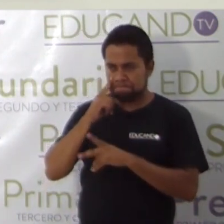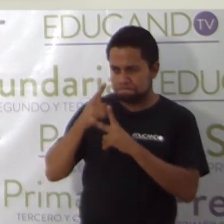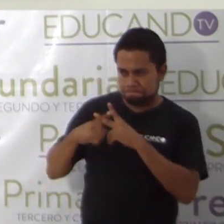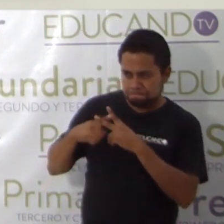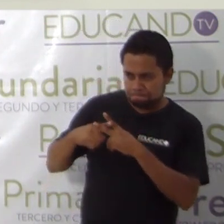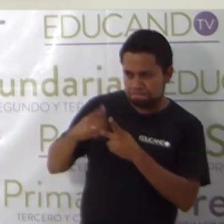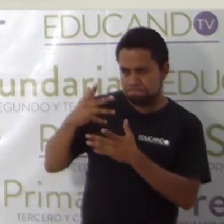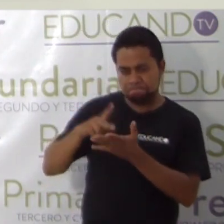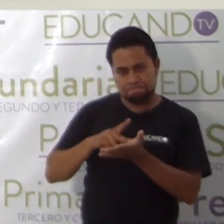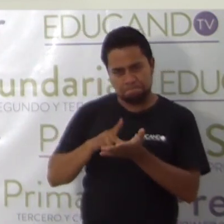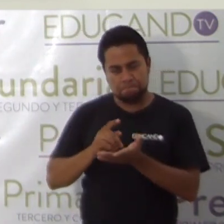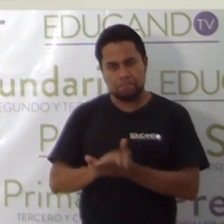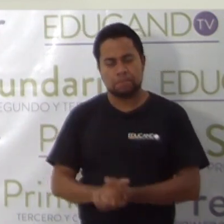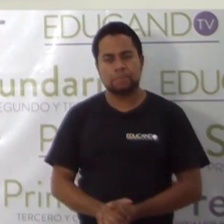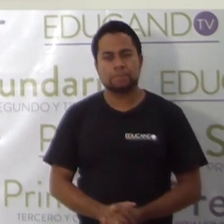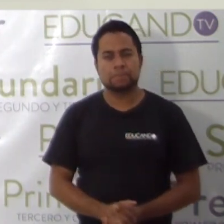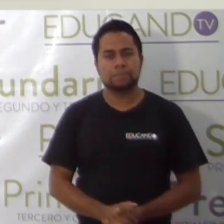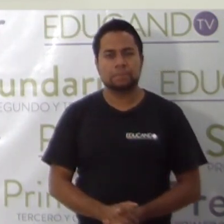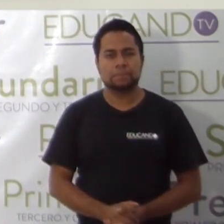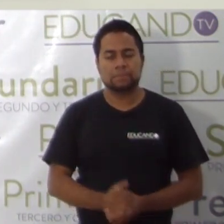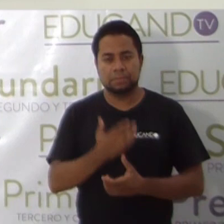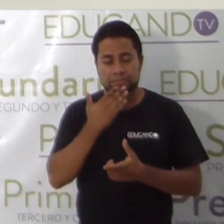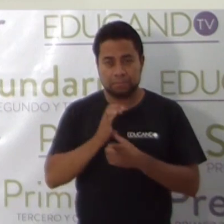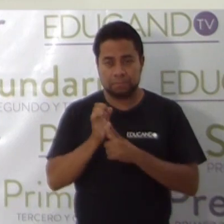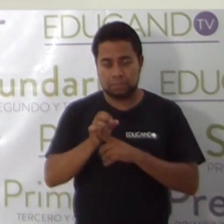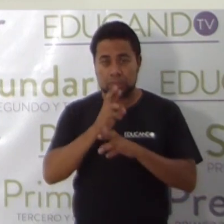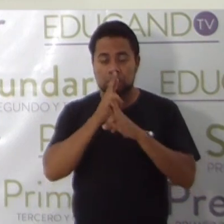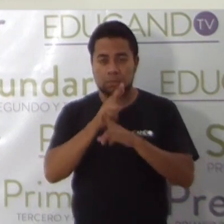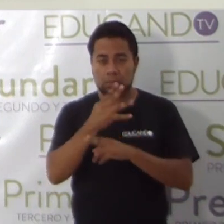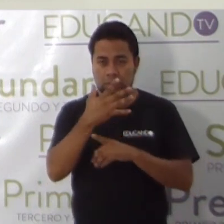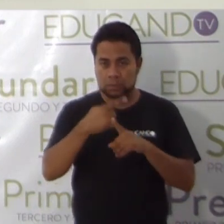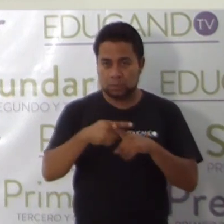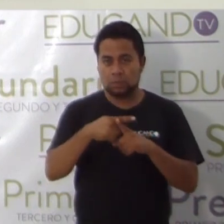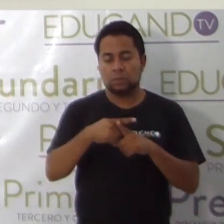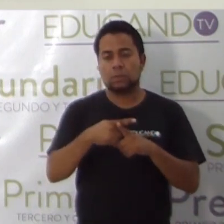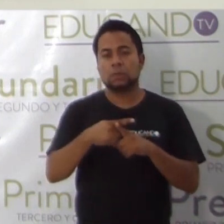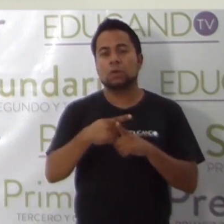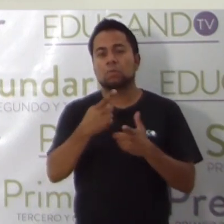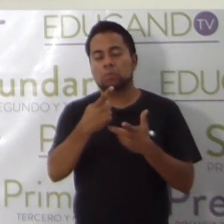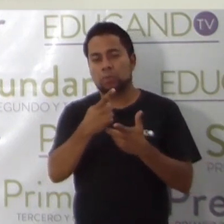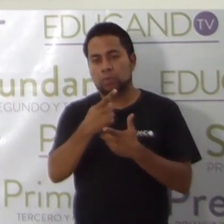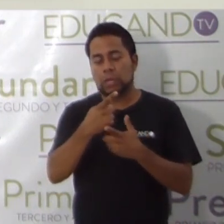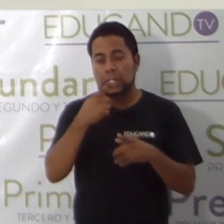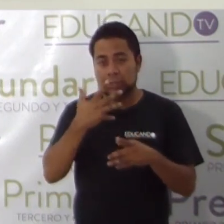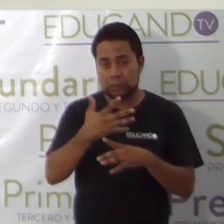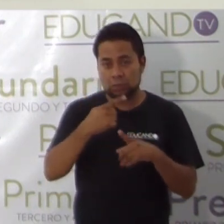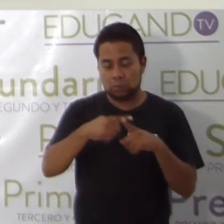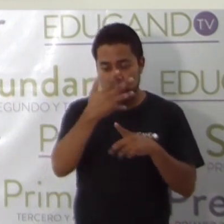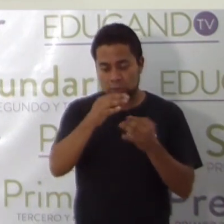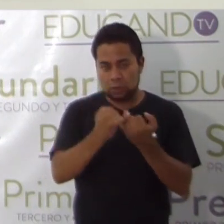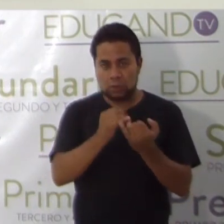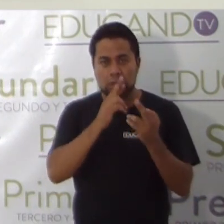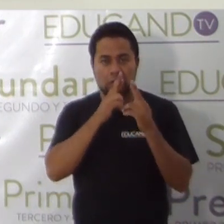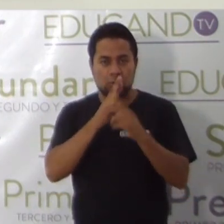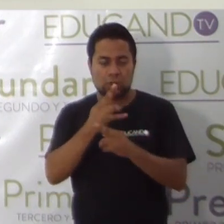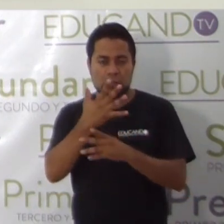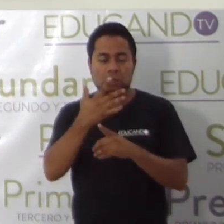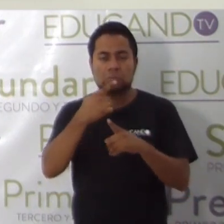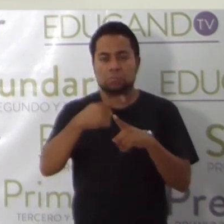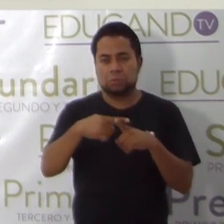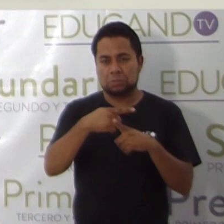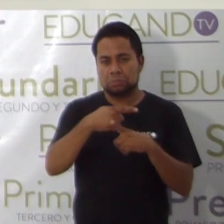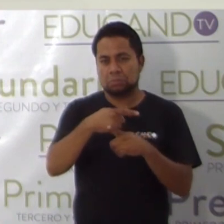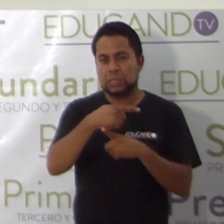vista. Entonces, ¿cuánto es? 5 por 10, 50. 5 por 4, 20. Son 70 para 70.